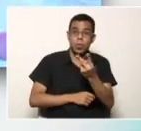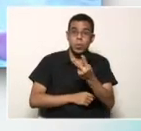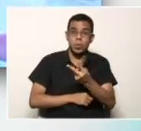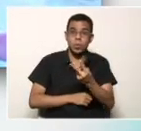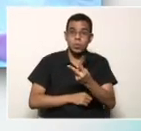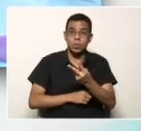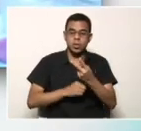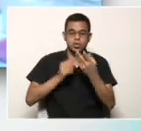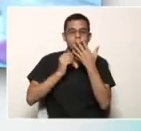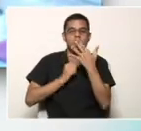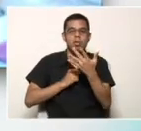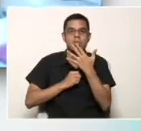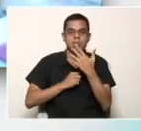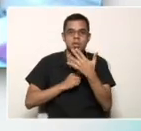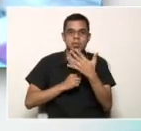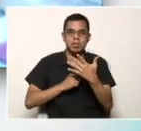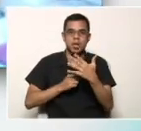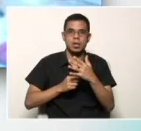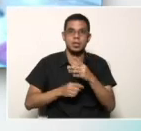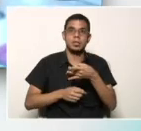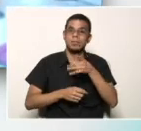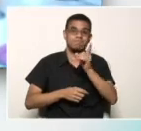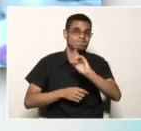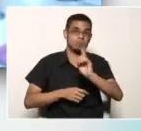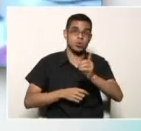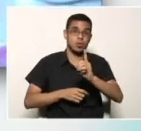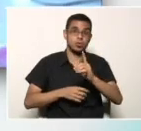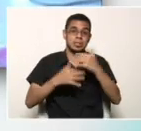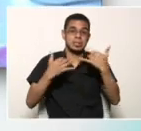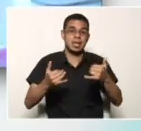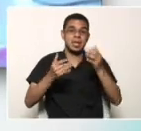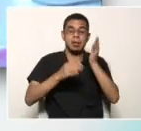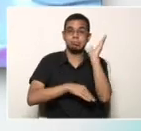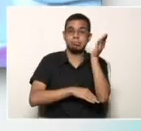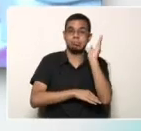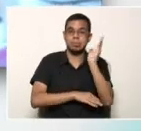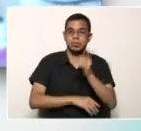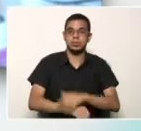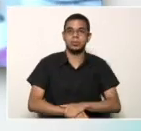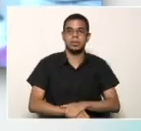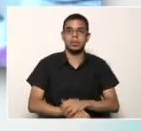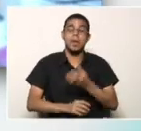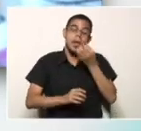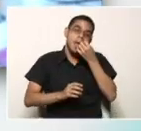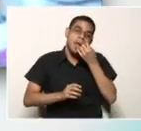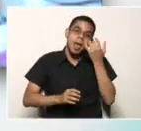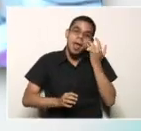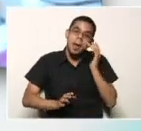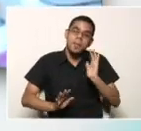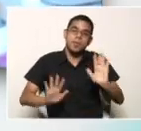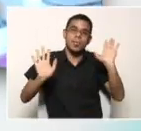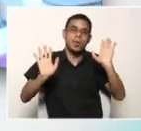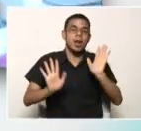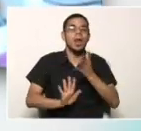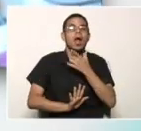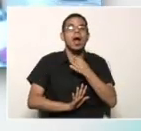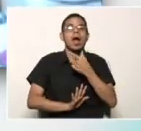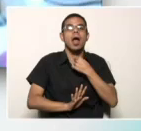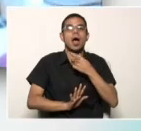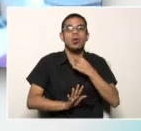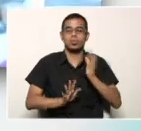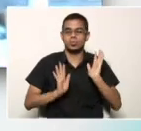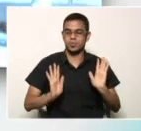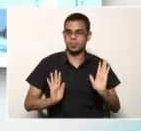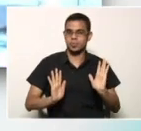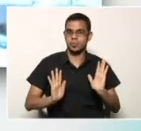ponen en riesgo su seguridad y las de su casa. Bueno, muchachas y muchachos, espero que les haya gustado esta actividad de vacaciones